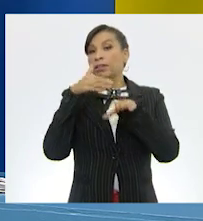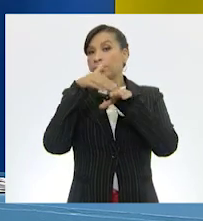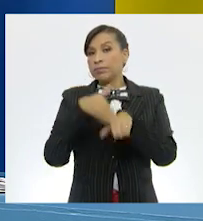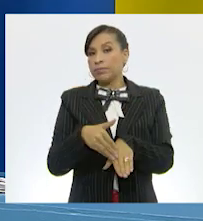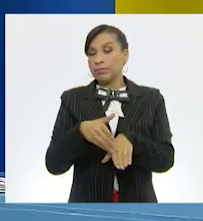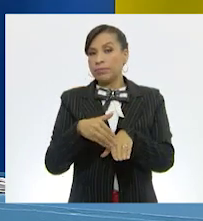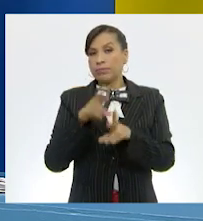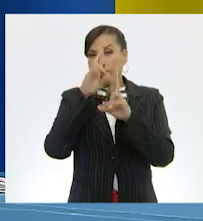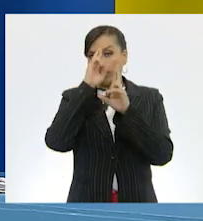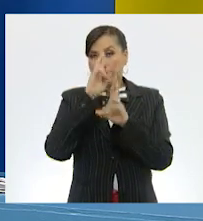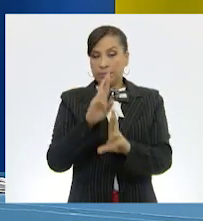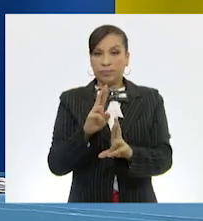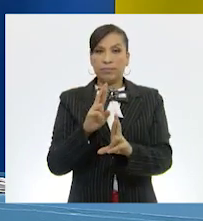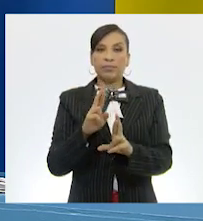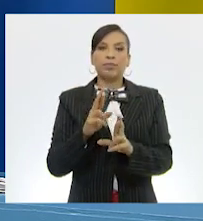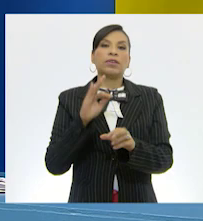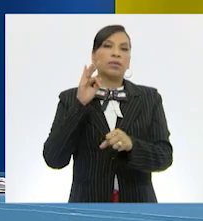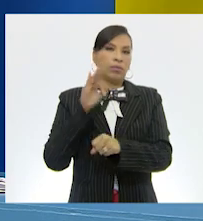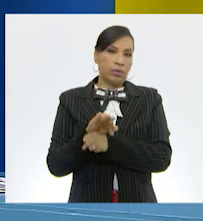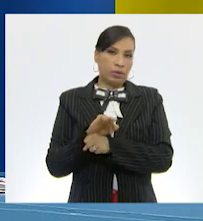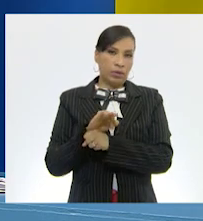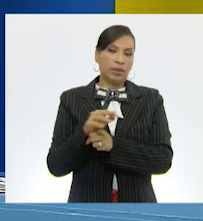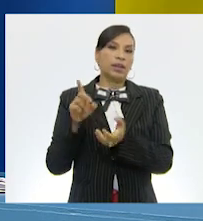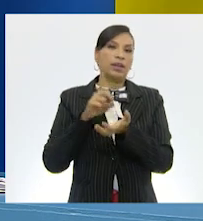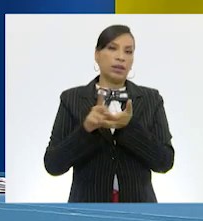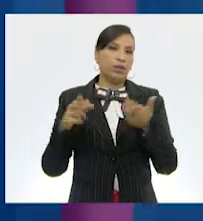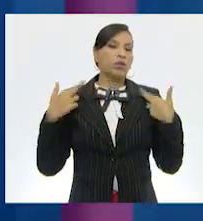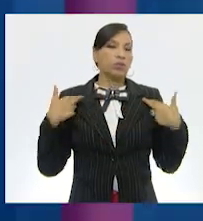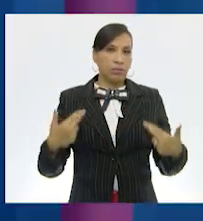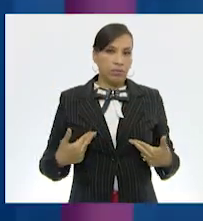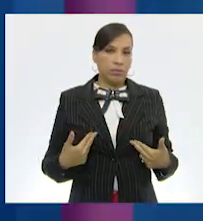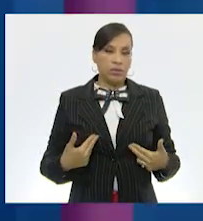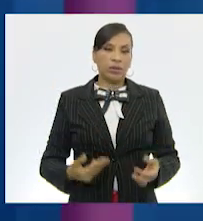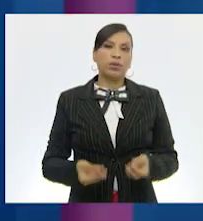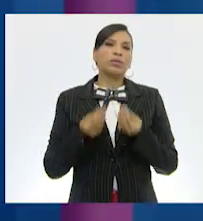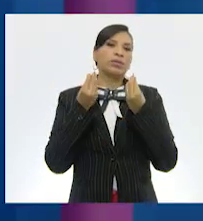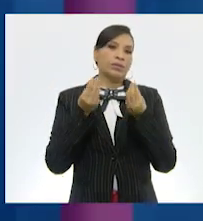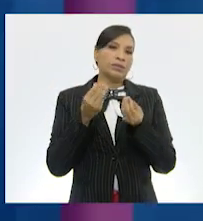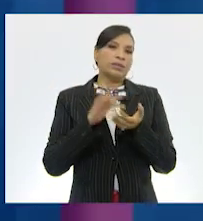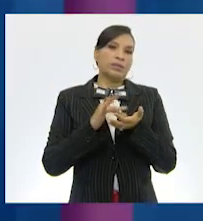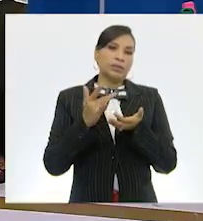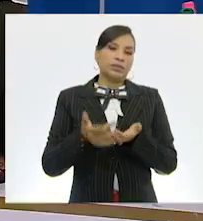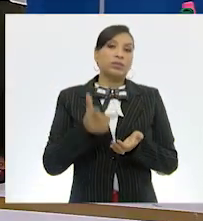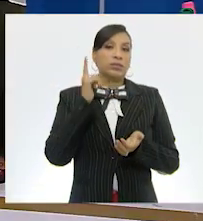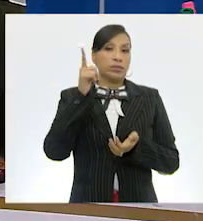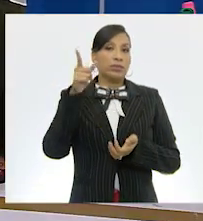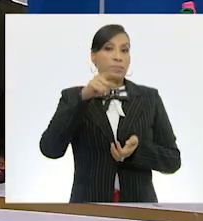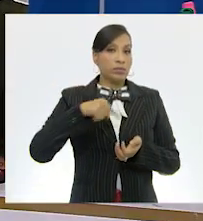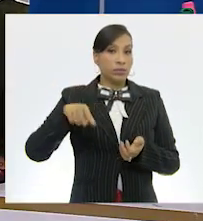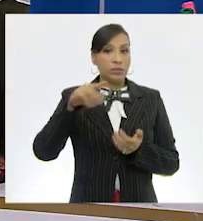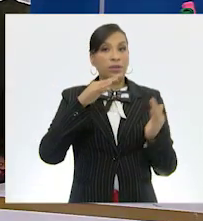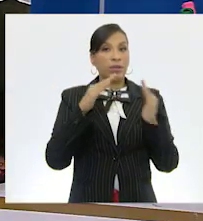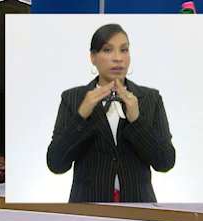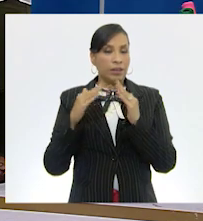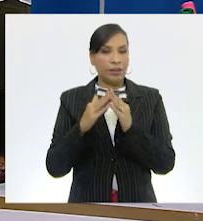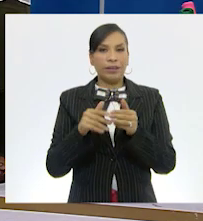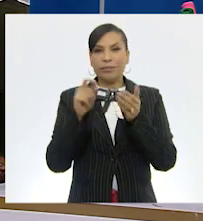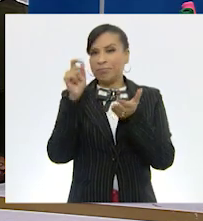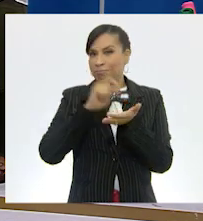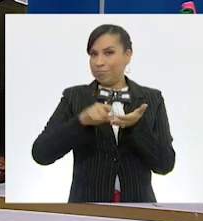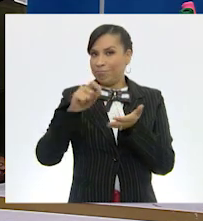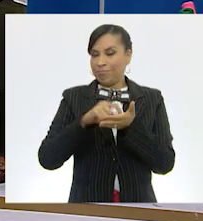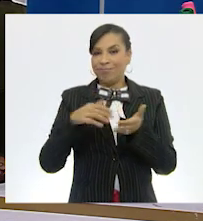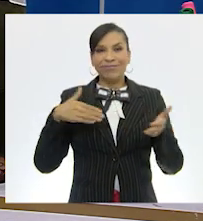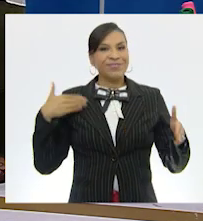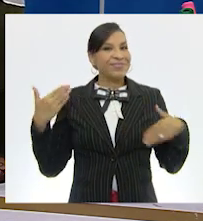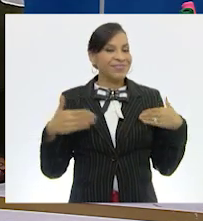apego, respeto y protección de los derechos humanos. Muchísimas gracias y espero que ustedes en casa hayan tomado nota y que